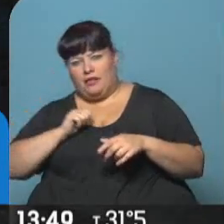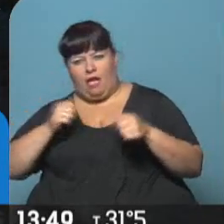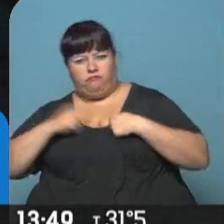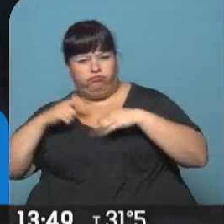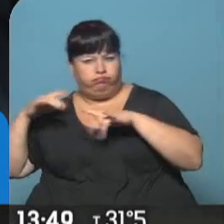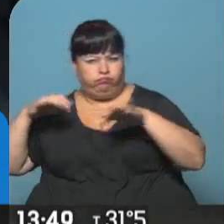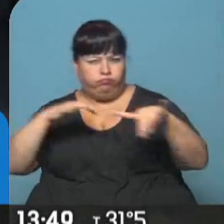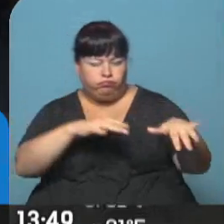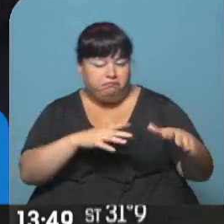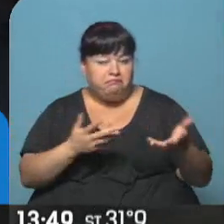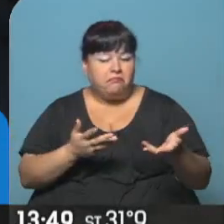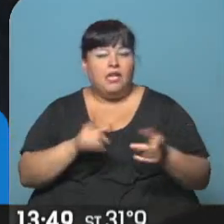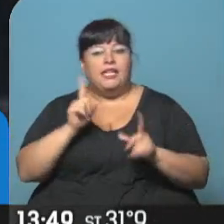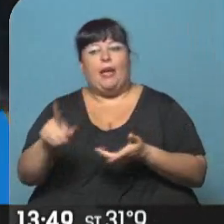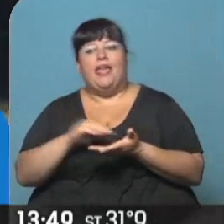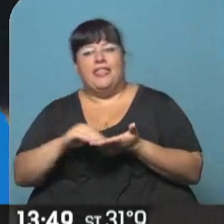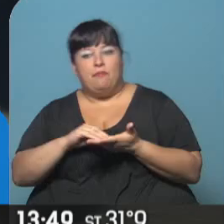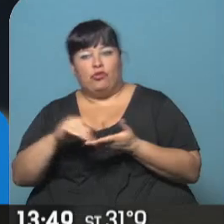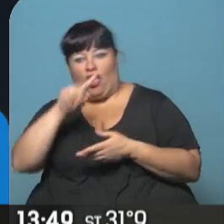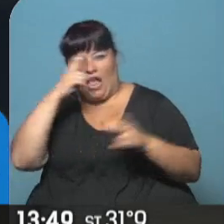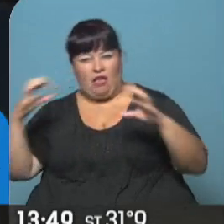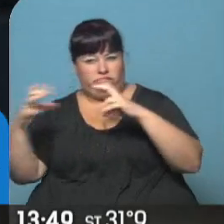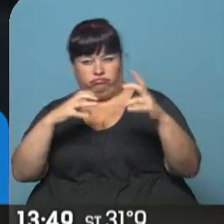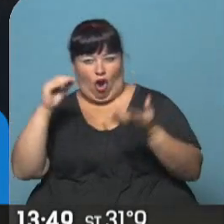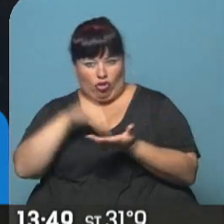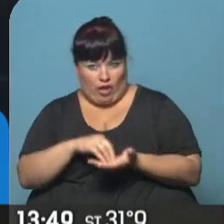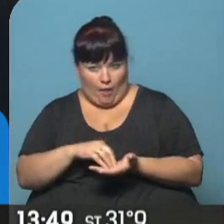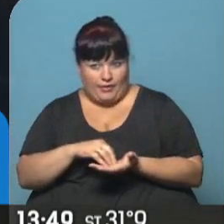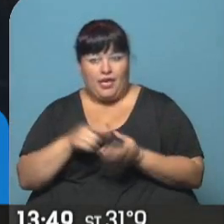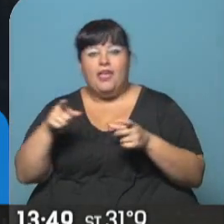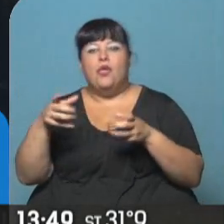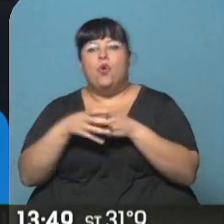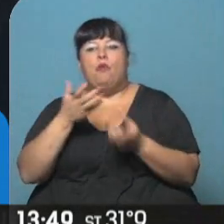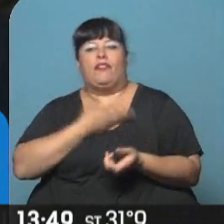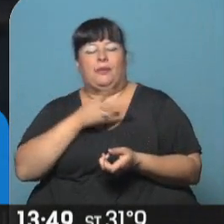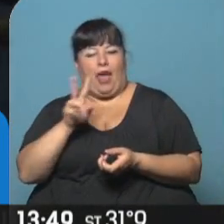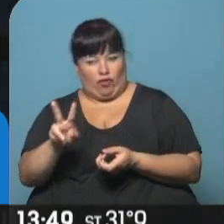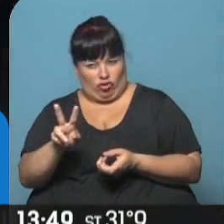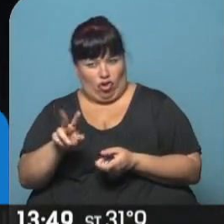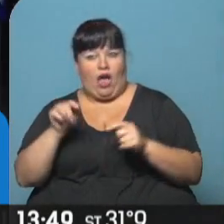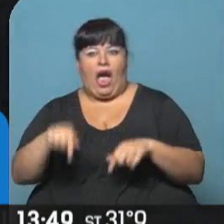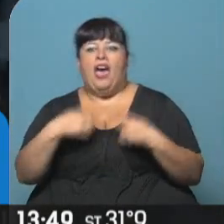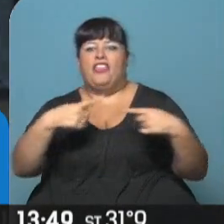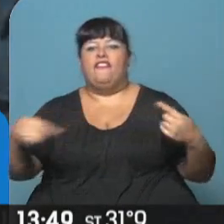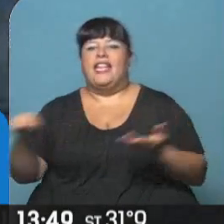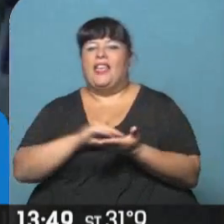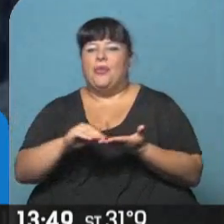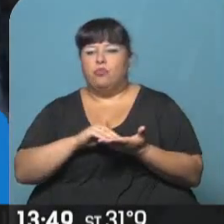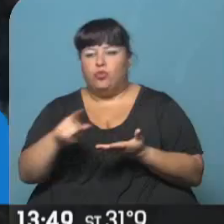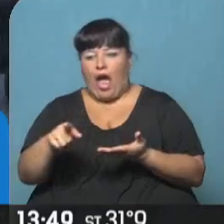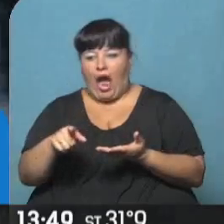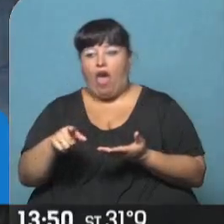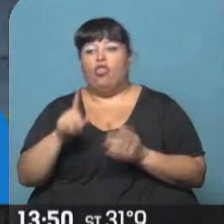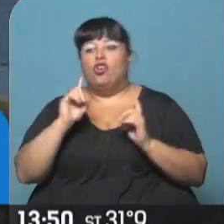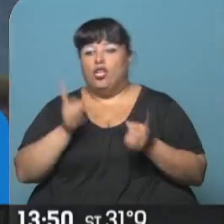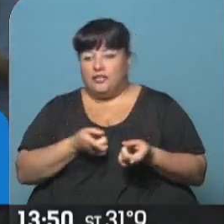de Gendarmería y los diputados nacionales del Frente para la Victoria. Ahora, hay varios diputados nacionales que